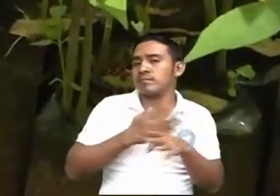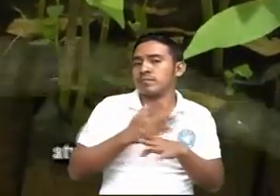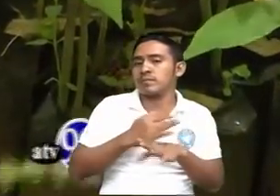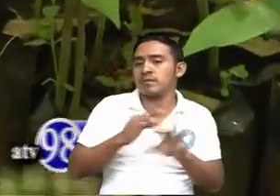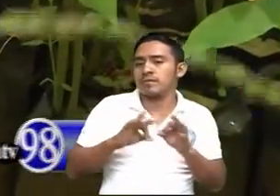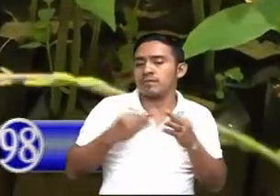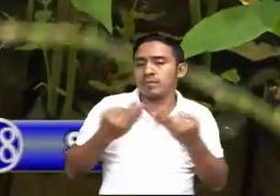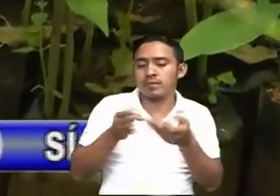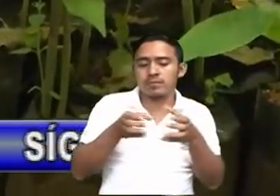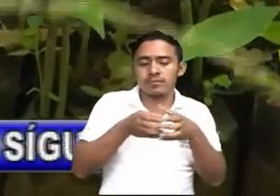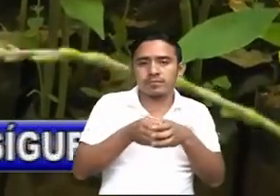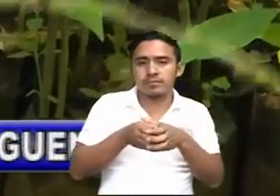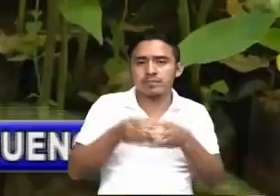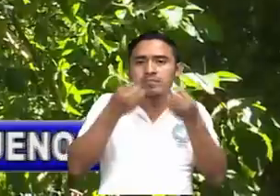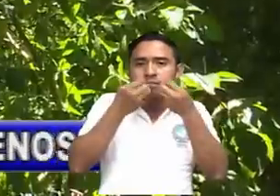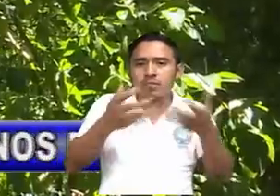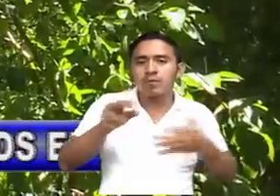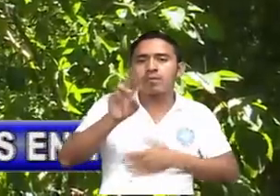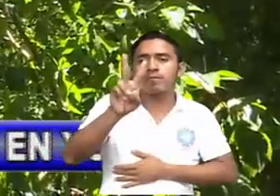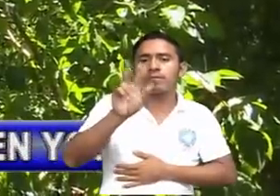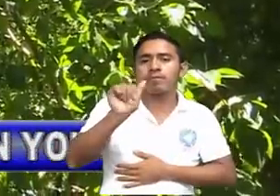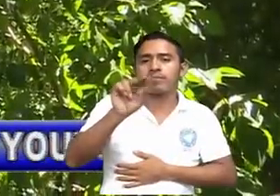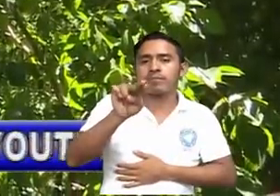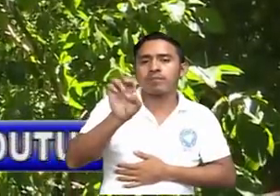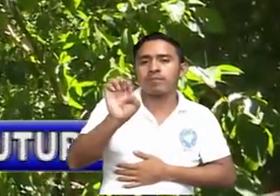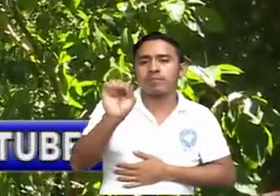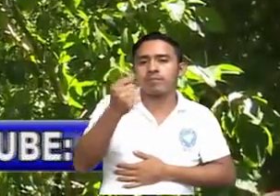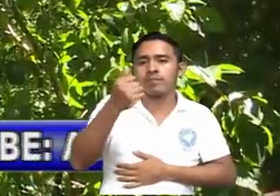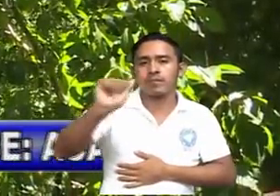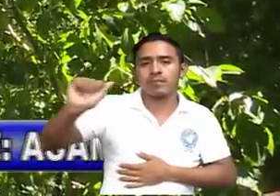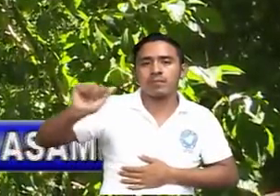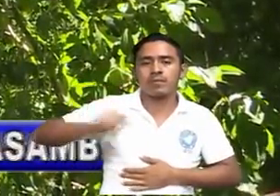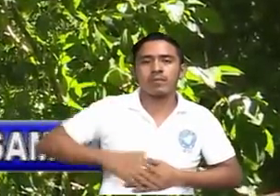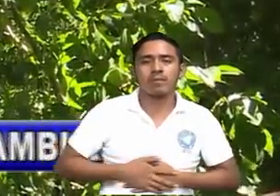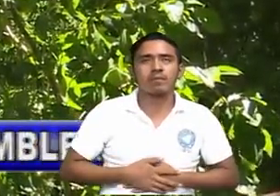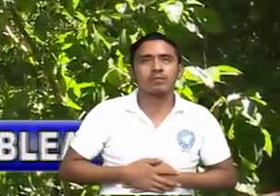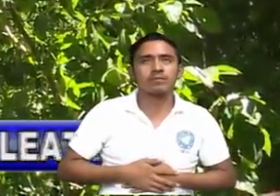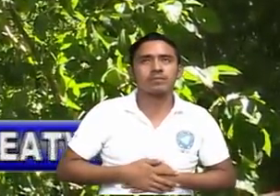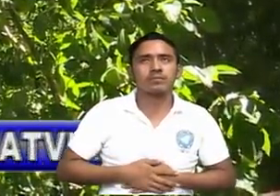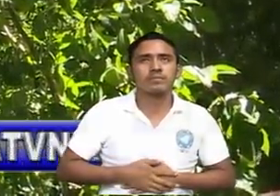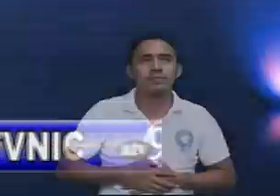familias comunitarias. Para el canal parlamentario les informó Vanessa Paz.